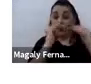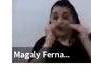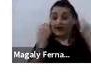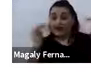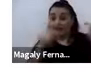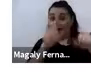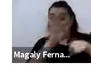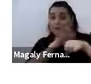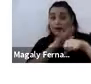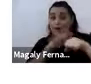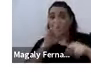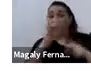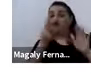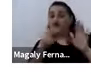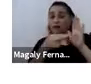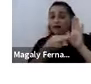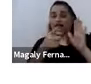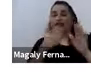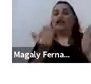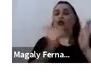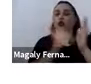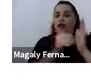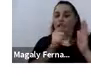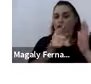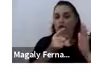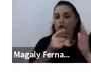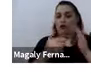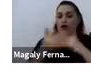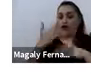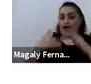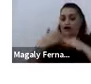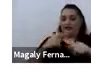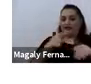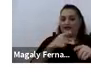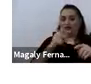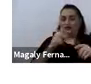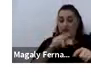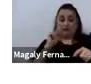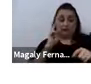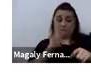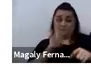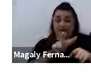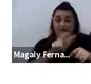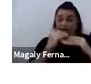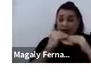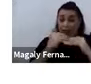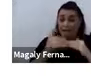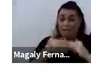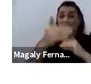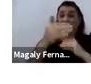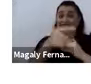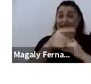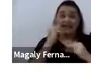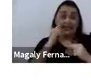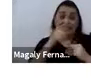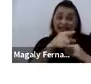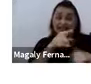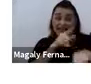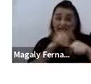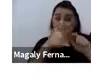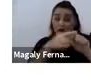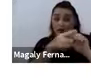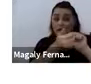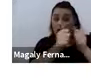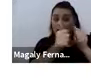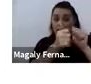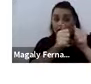permitir repetir de nuevo esta proyección, si se fijan, a partir de un cierto umbral, ese umbral ha ido cambiando,